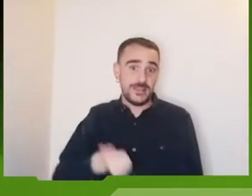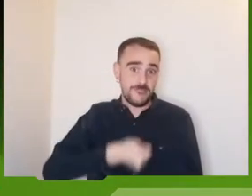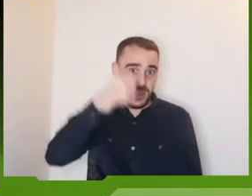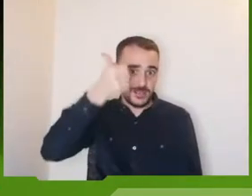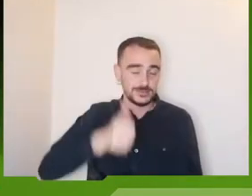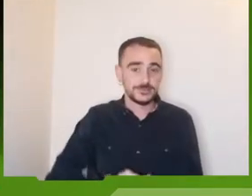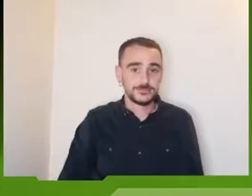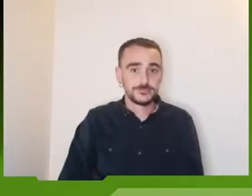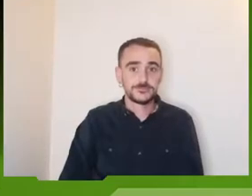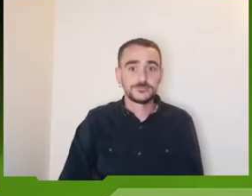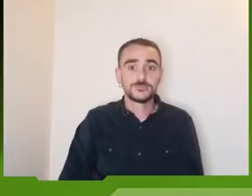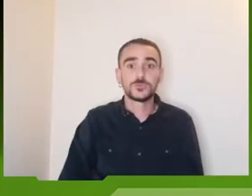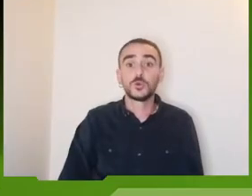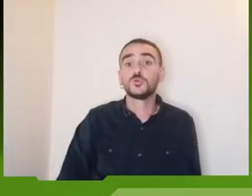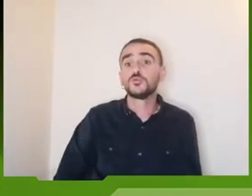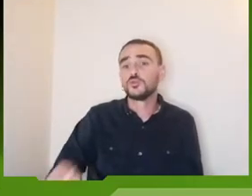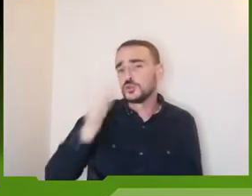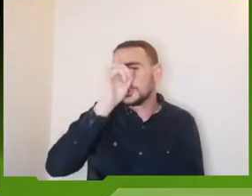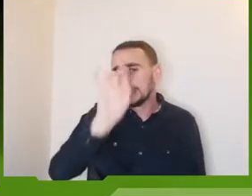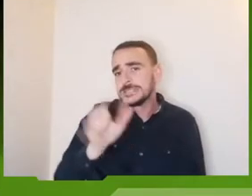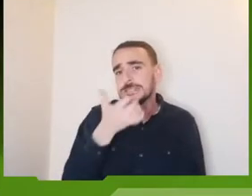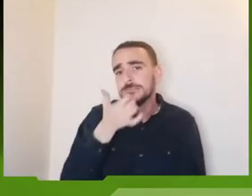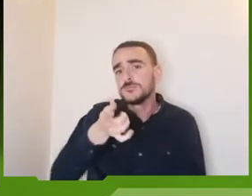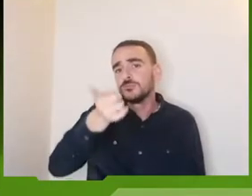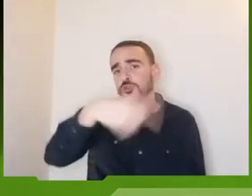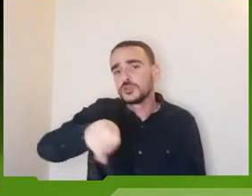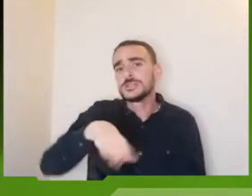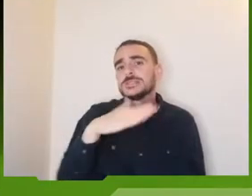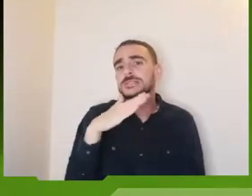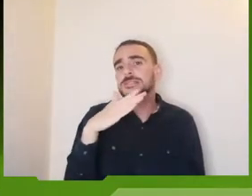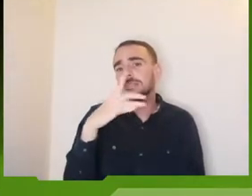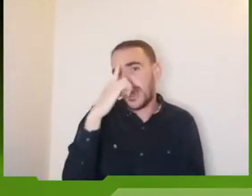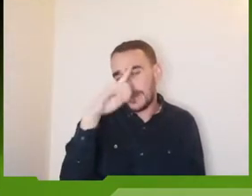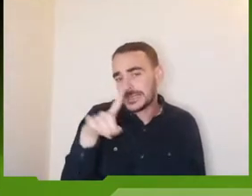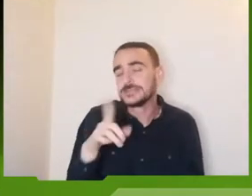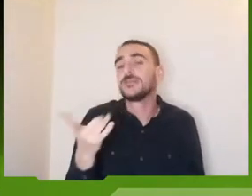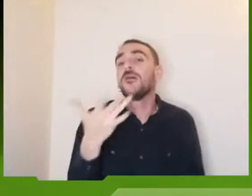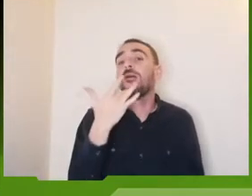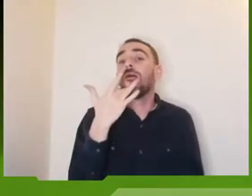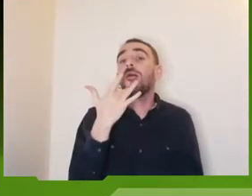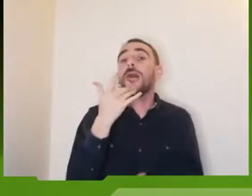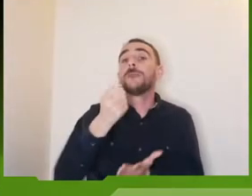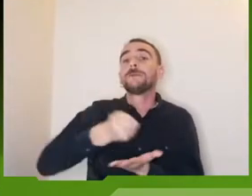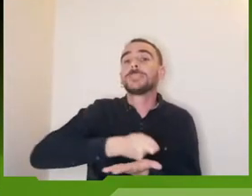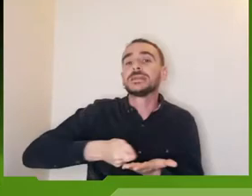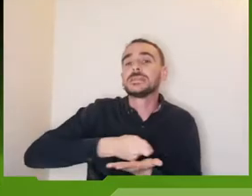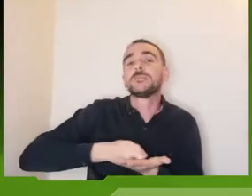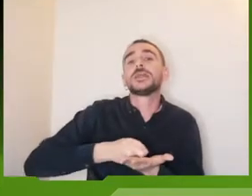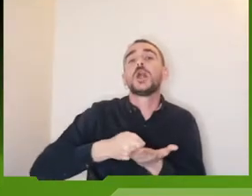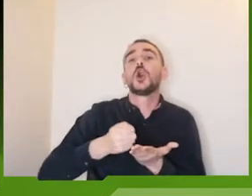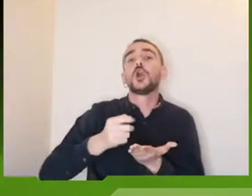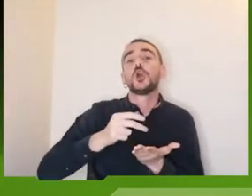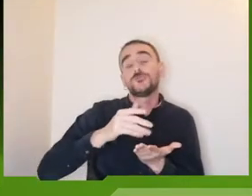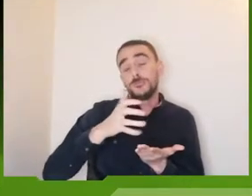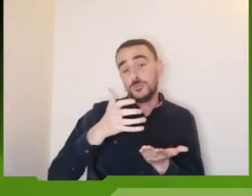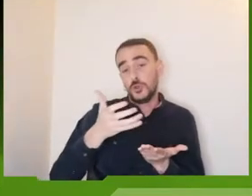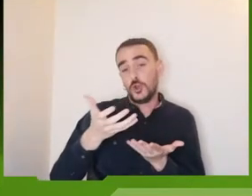la bechamel vegana yo la hago tostando la harina en margarina unos minutitos